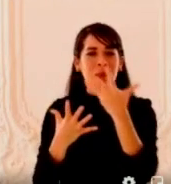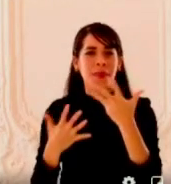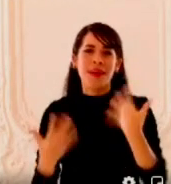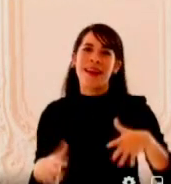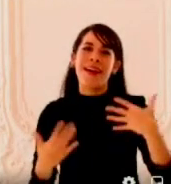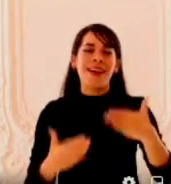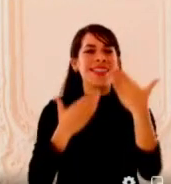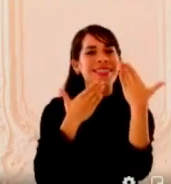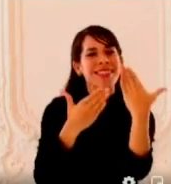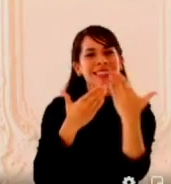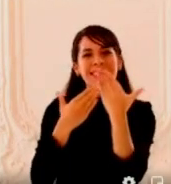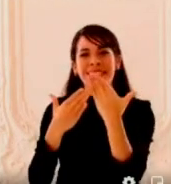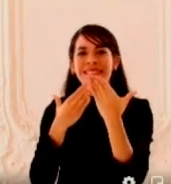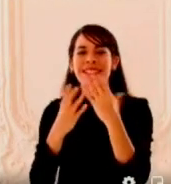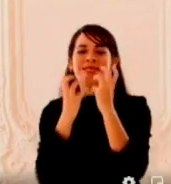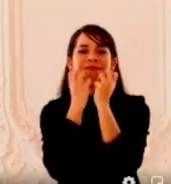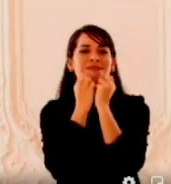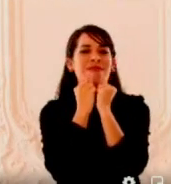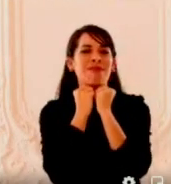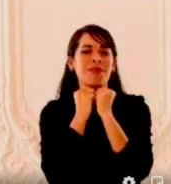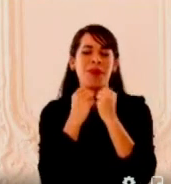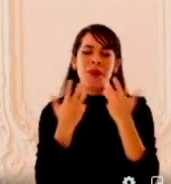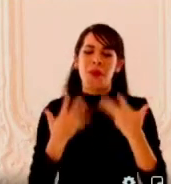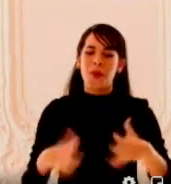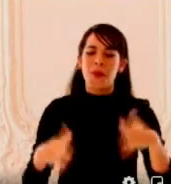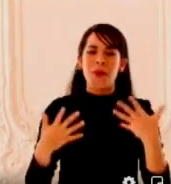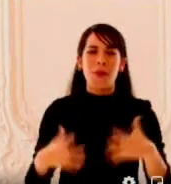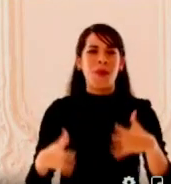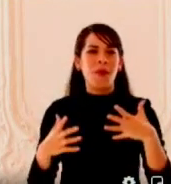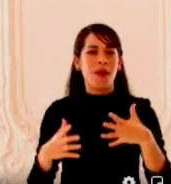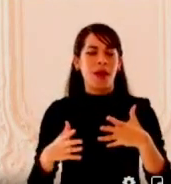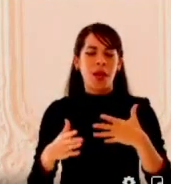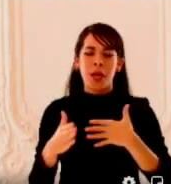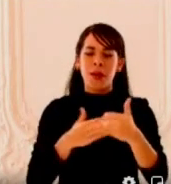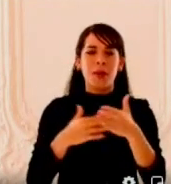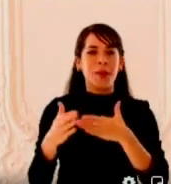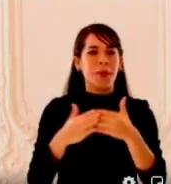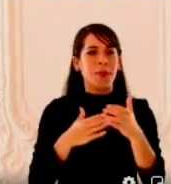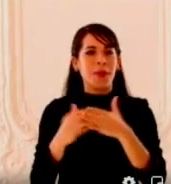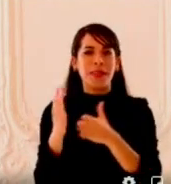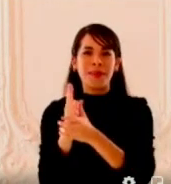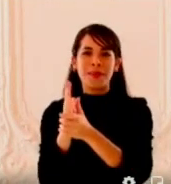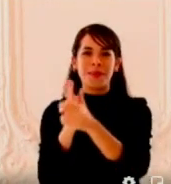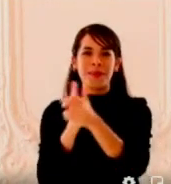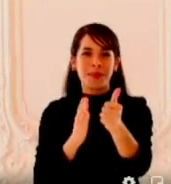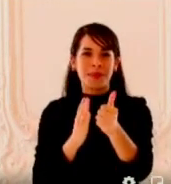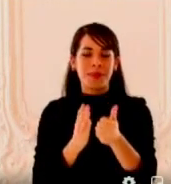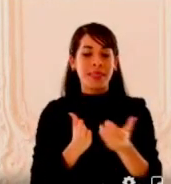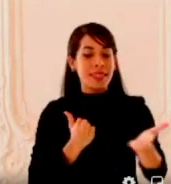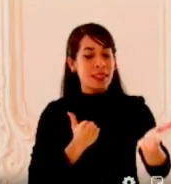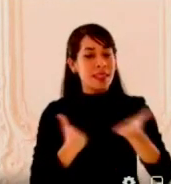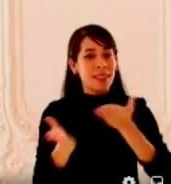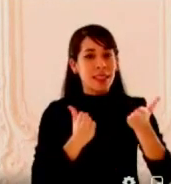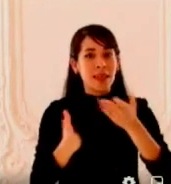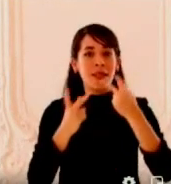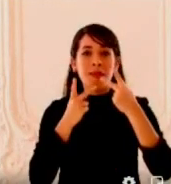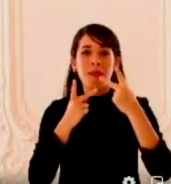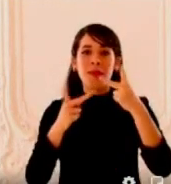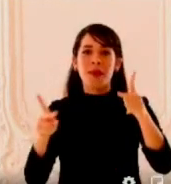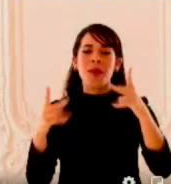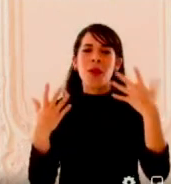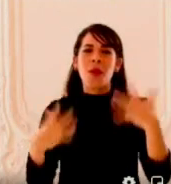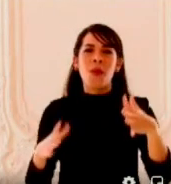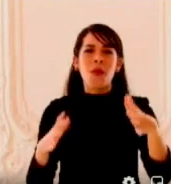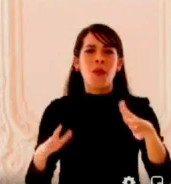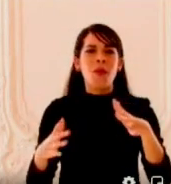gracias por apreciarme por encima de cualquier don o talento. El servicio público entraña y viabiliza el milagro de